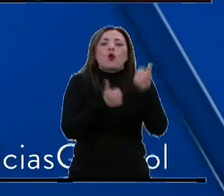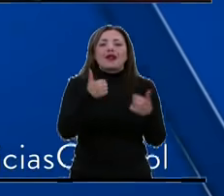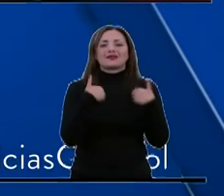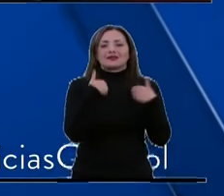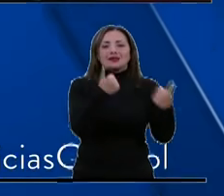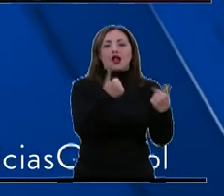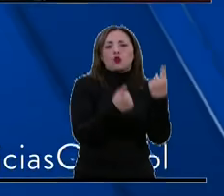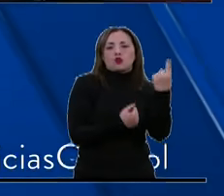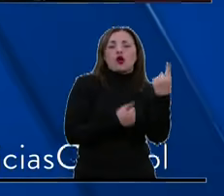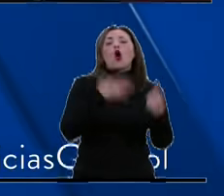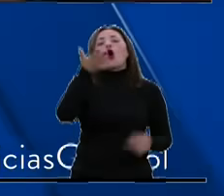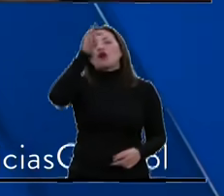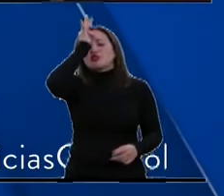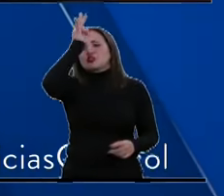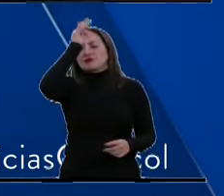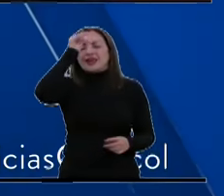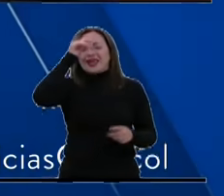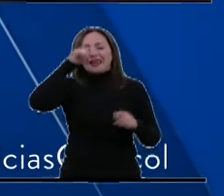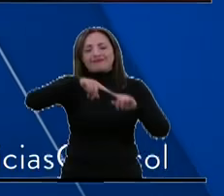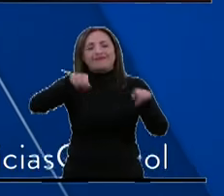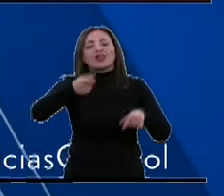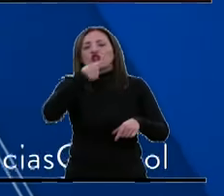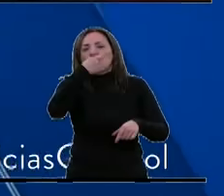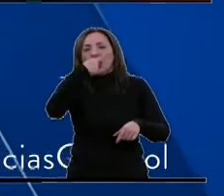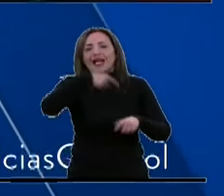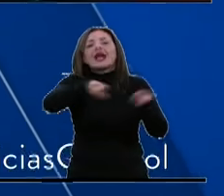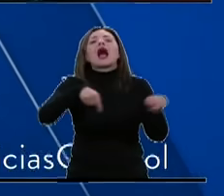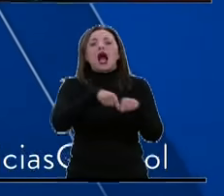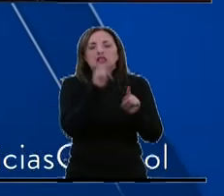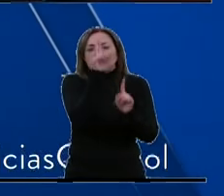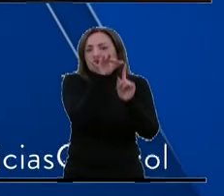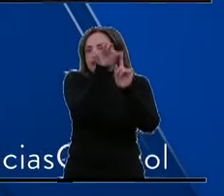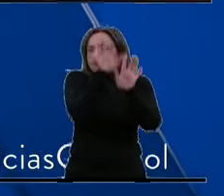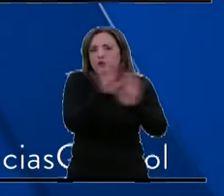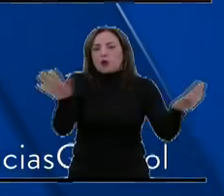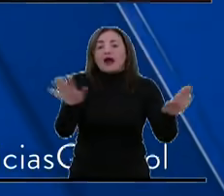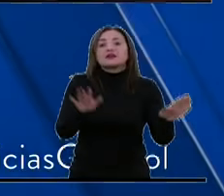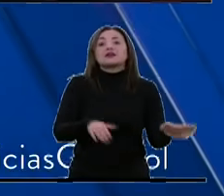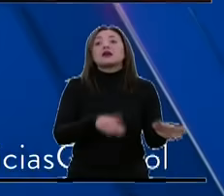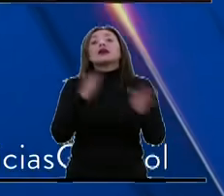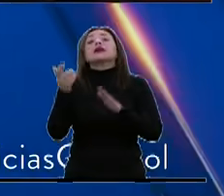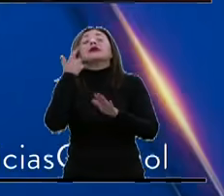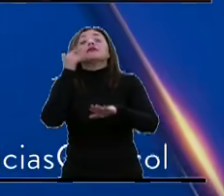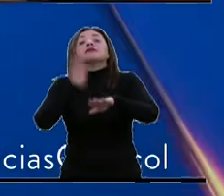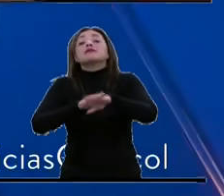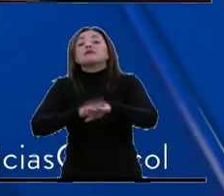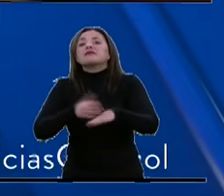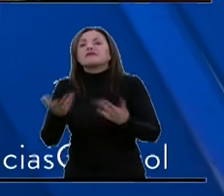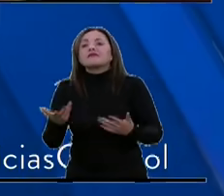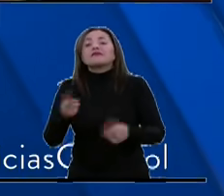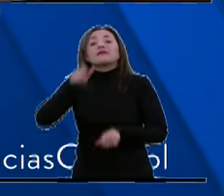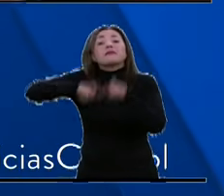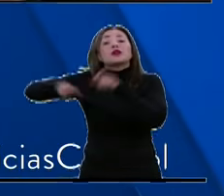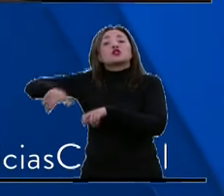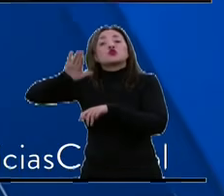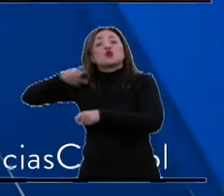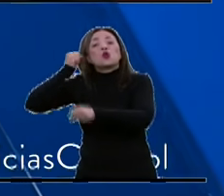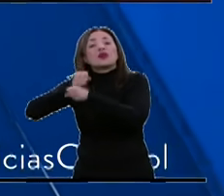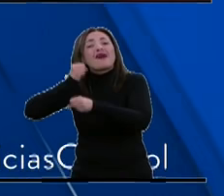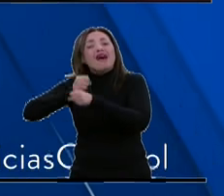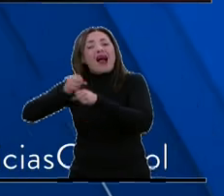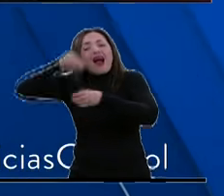salud y las farmacias si requiere ir a una farmacia ahí estaría exceptuado y también hay que resaltar que el personal de salud